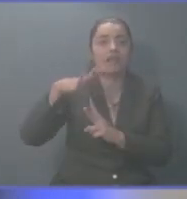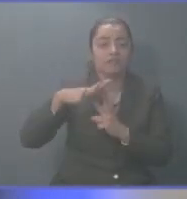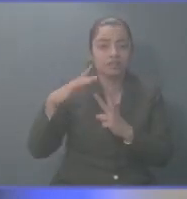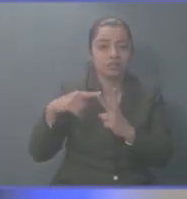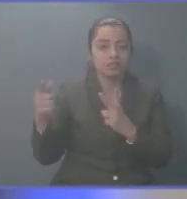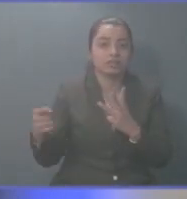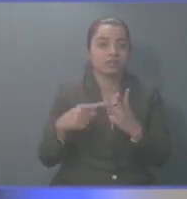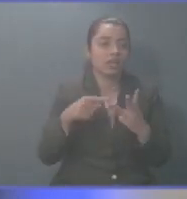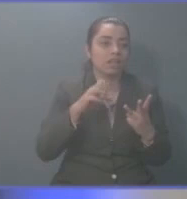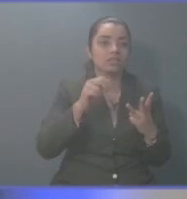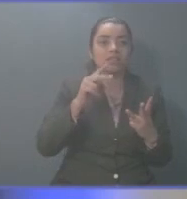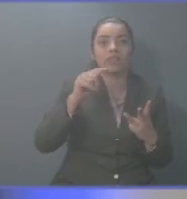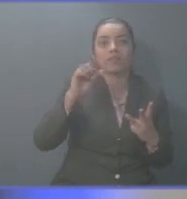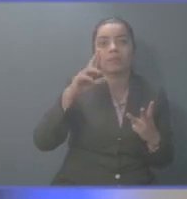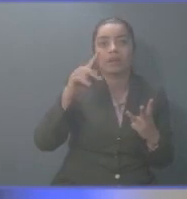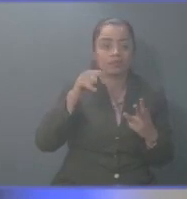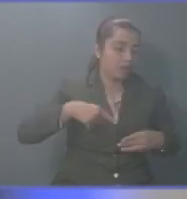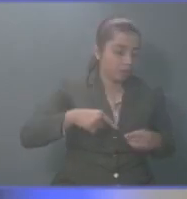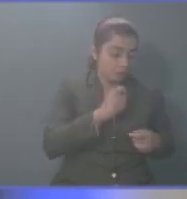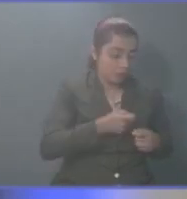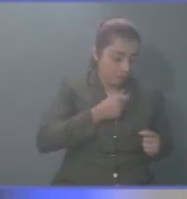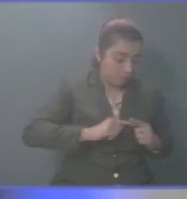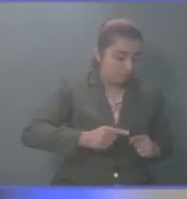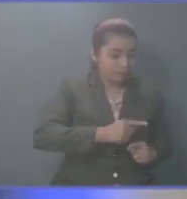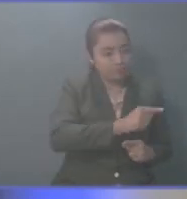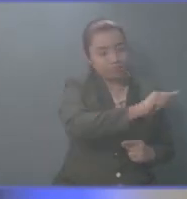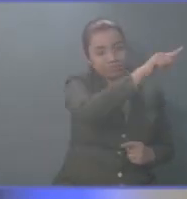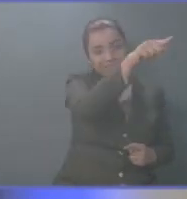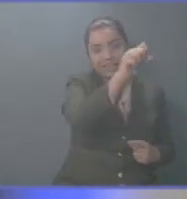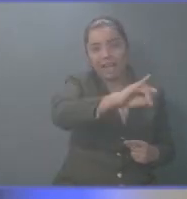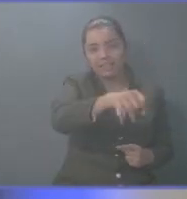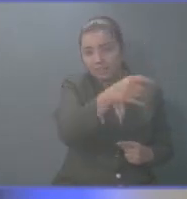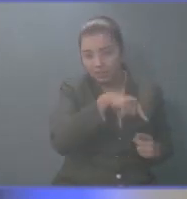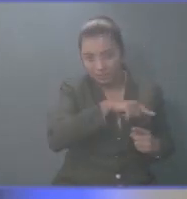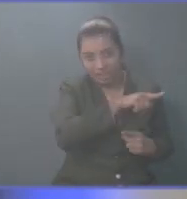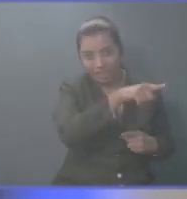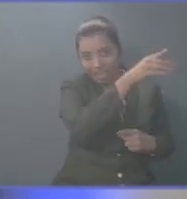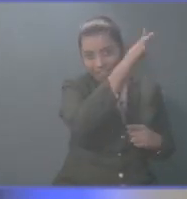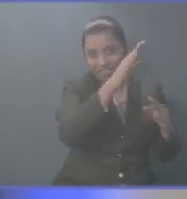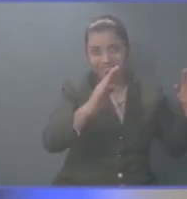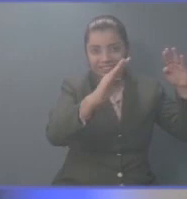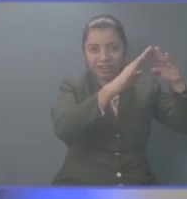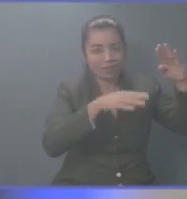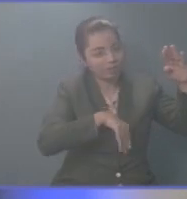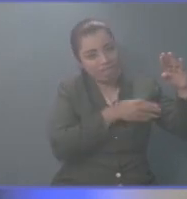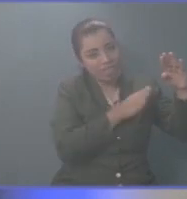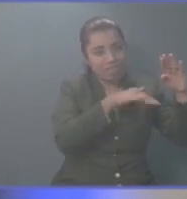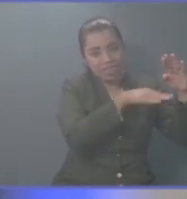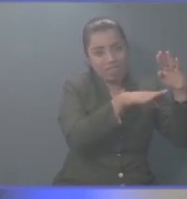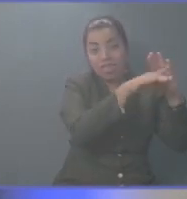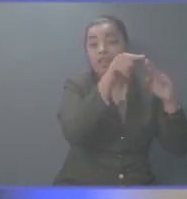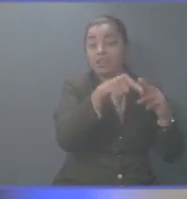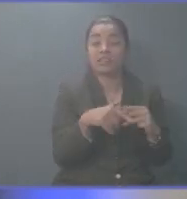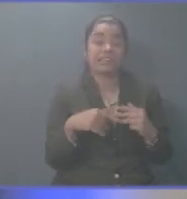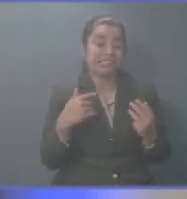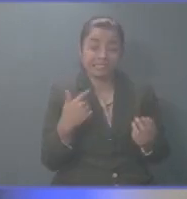Soyapango con Santa Marta, y la población reclama y exige el vital líquido, y está en todo su derecho. Realmente es preocupante la situación